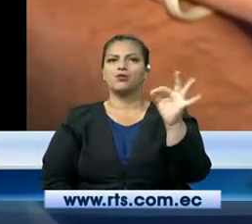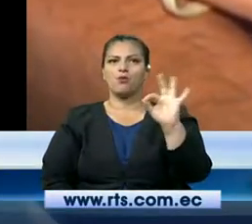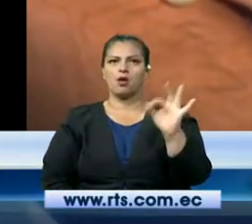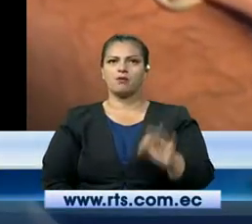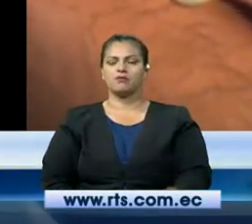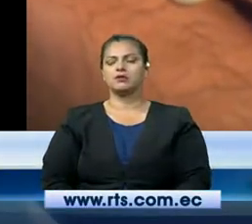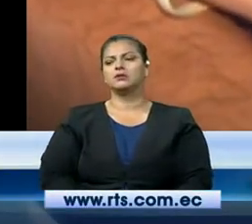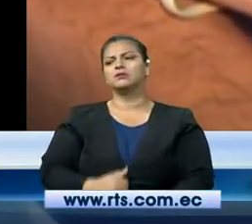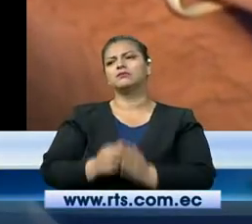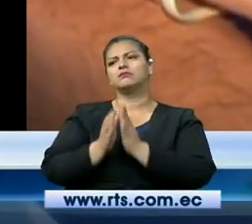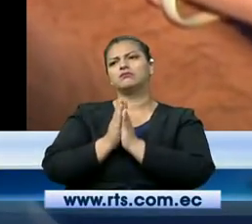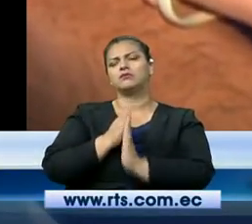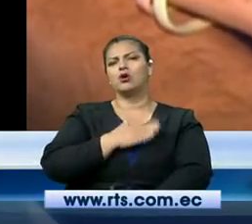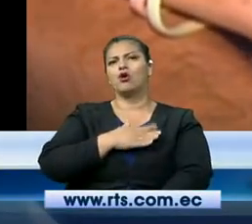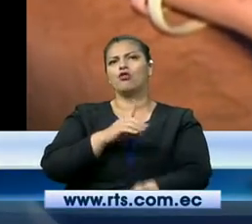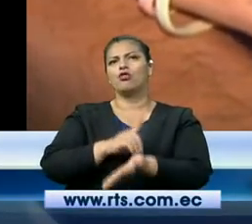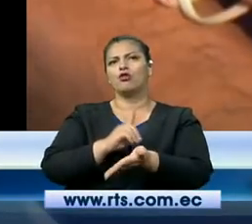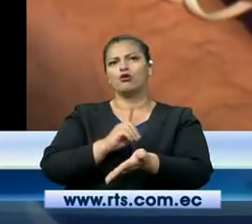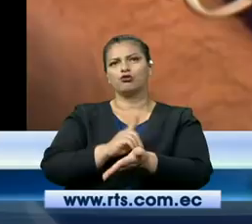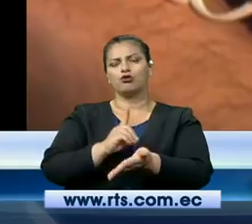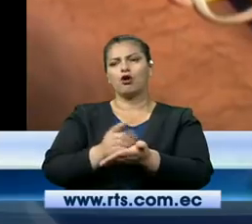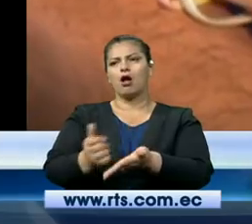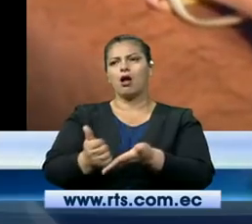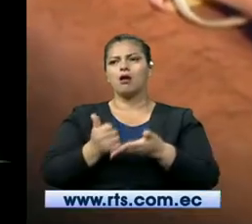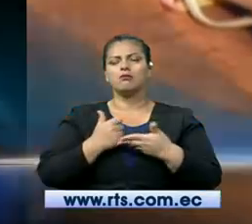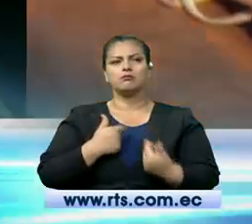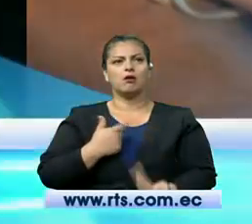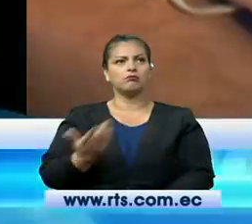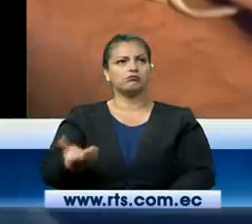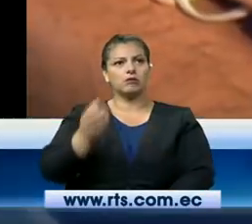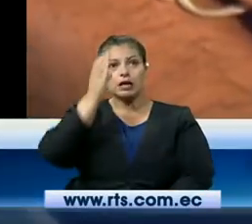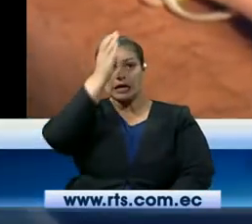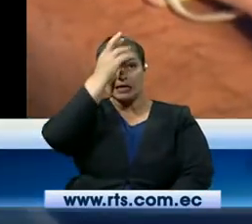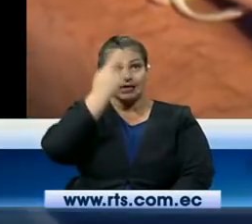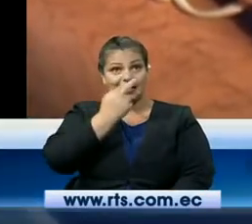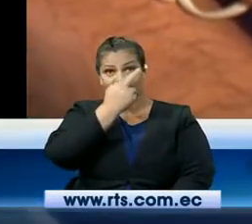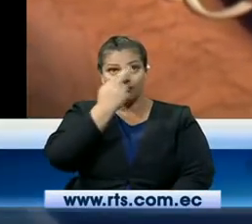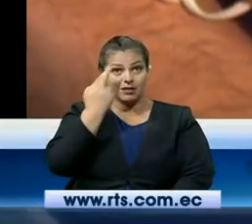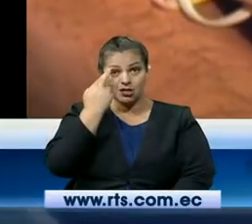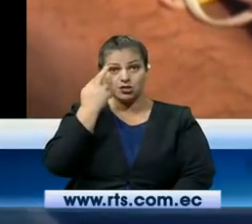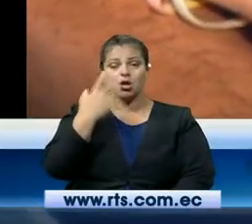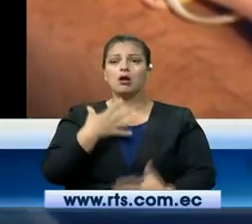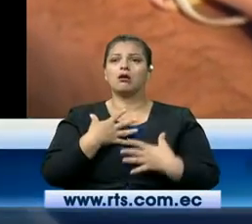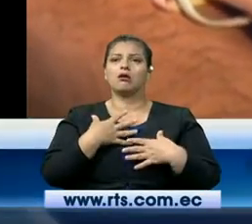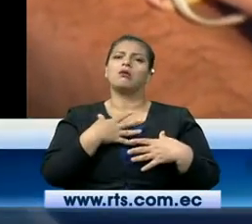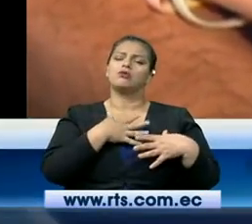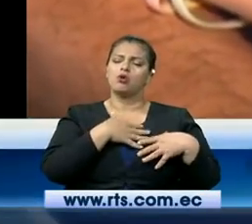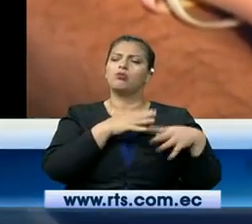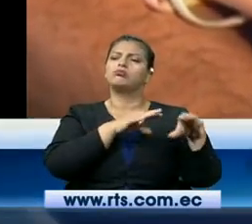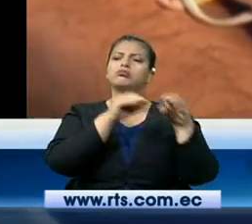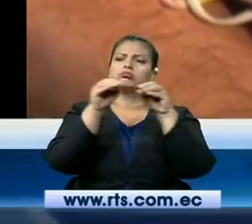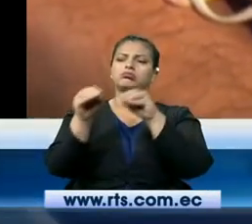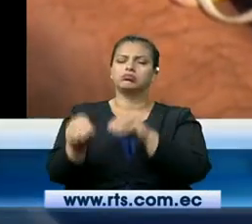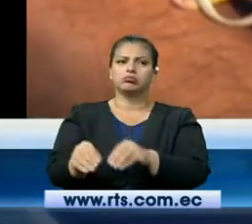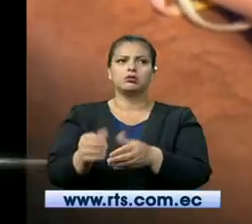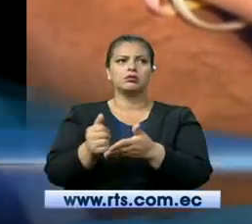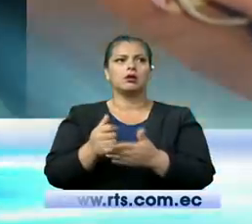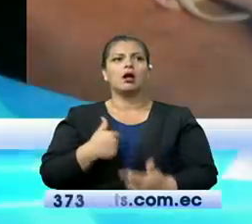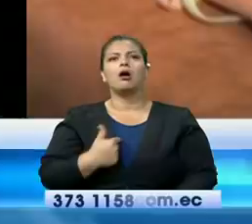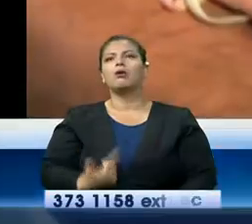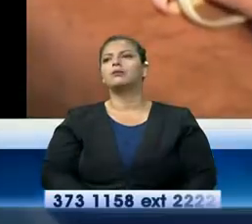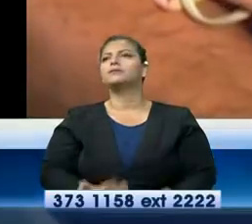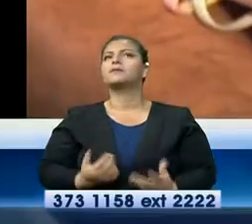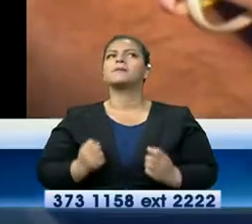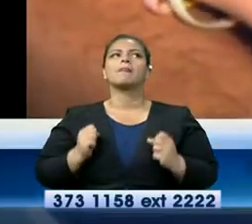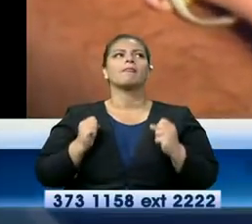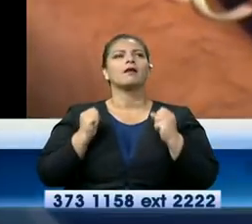recuperando ahorita como que nada sea mi casa cada cadena se le cause viendo lo segundo